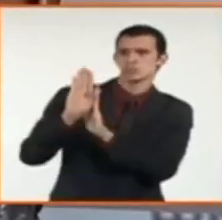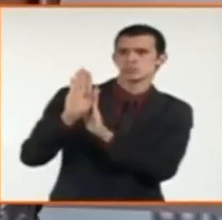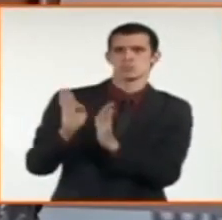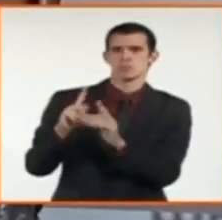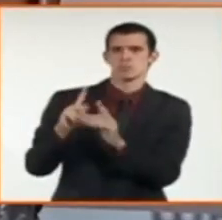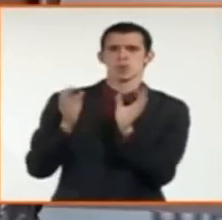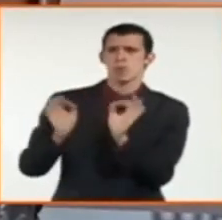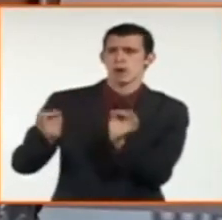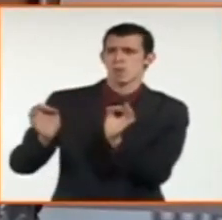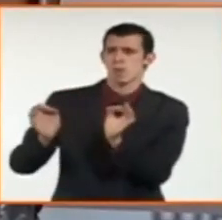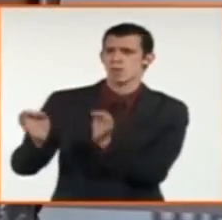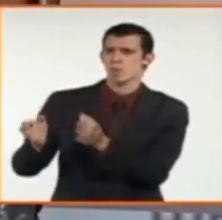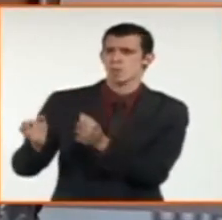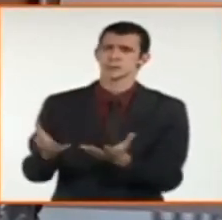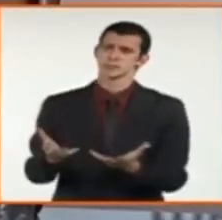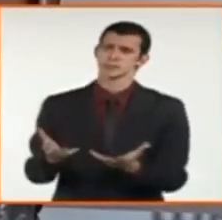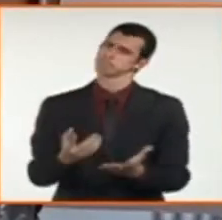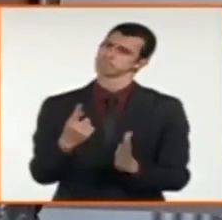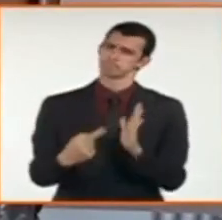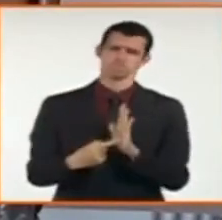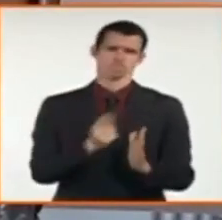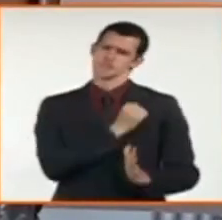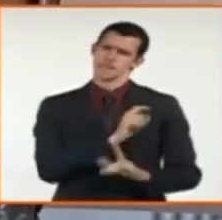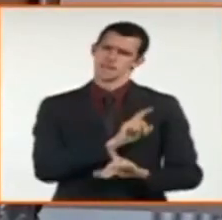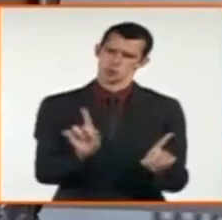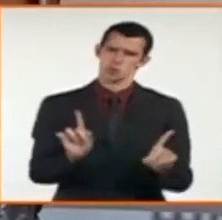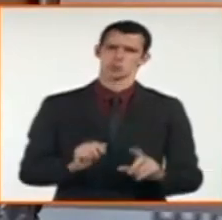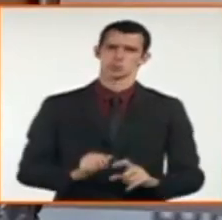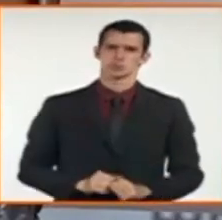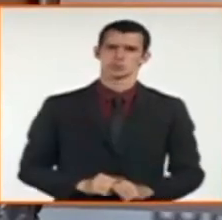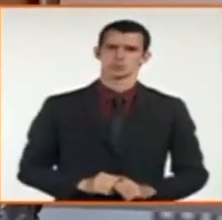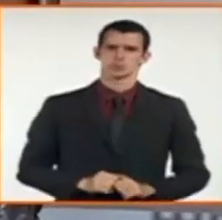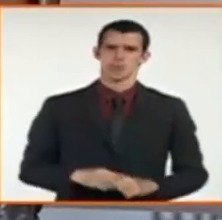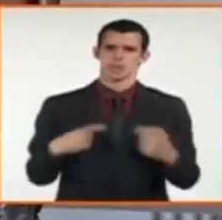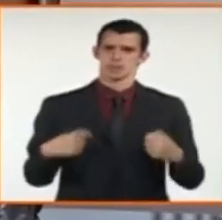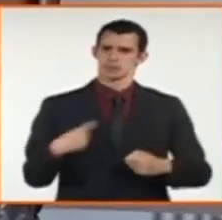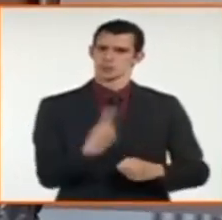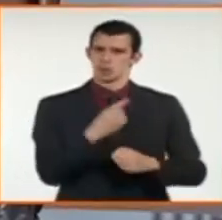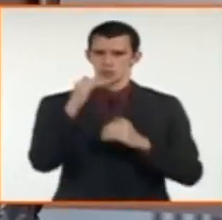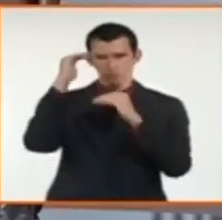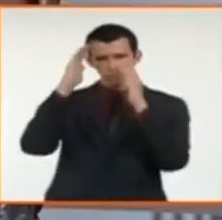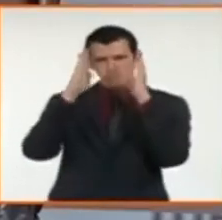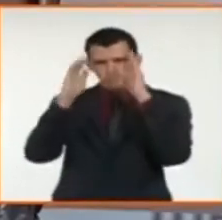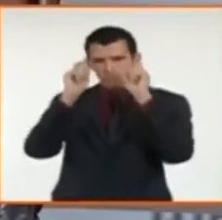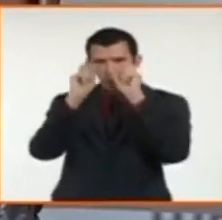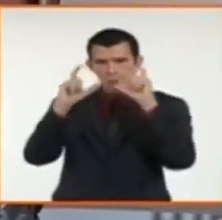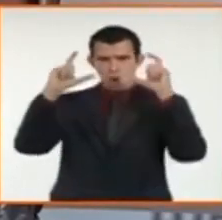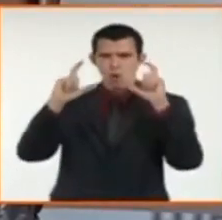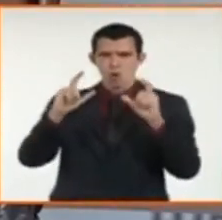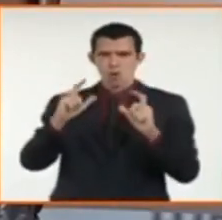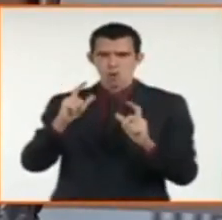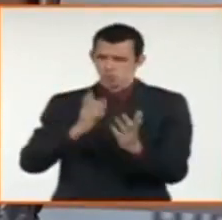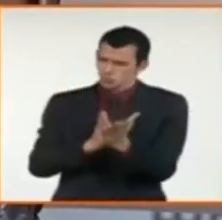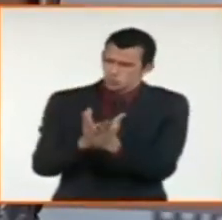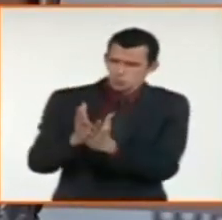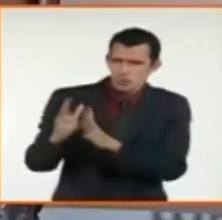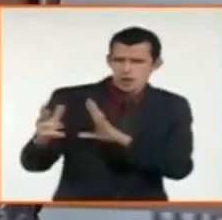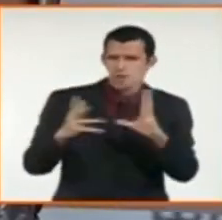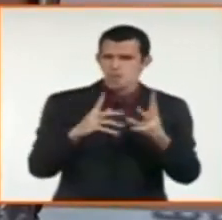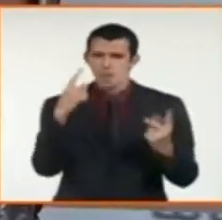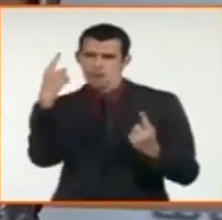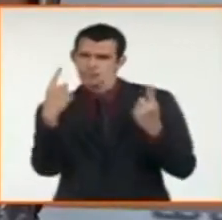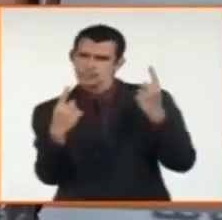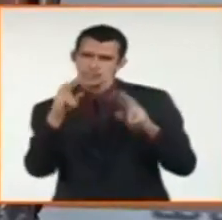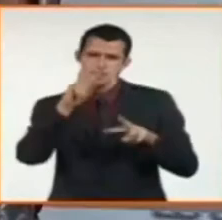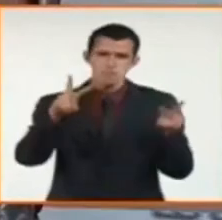que ir a la búsqueda y es y estamos trabajando en eso y estamos diseñando que además no depende de un solo organismo